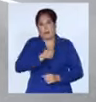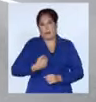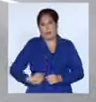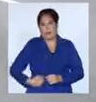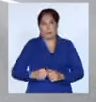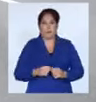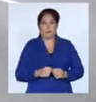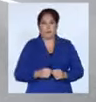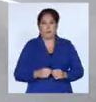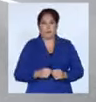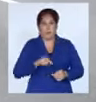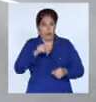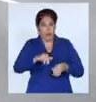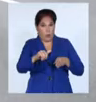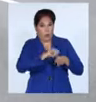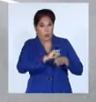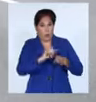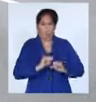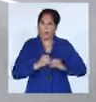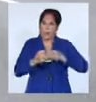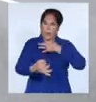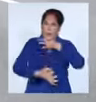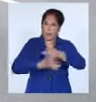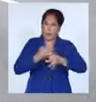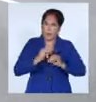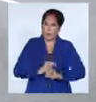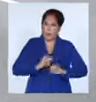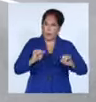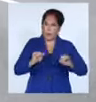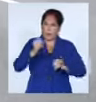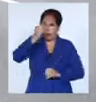China. Desde Nueva York, Wilmer Rodríguez Fernández, Canal Cubano de Noticias.